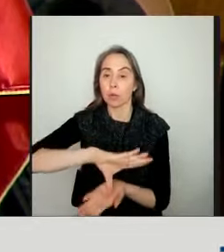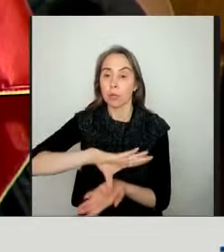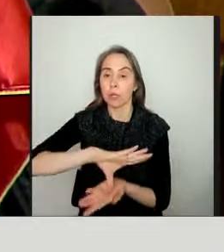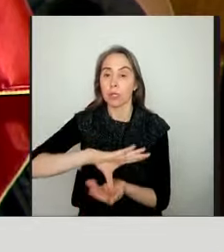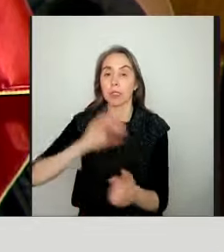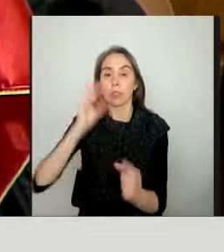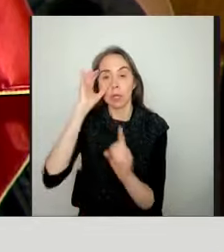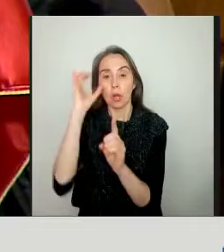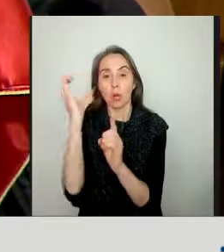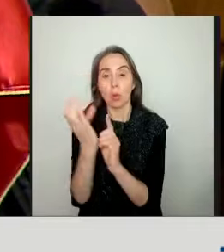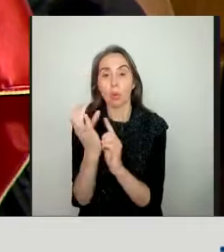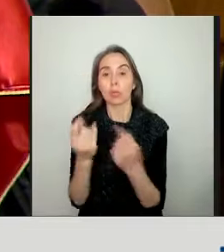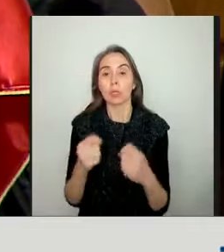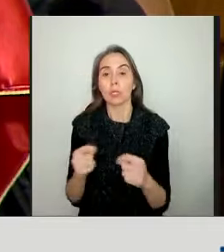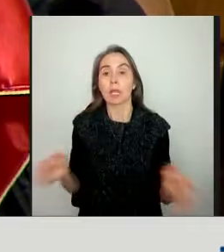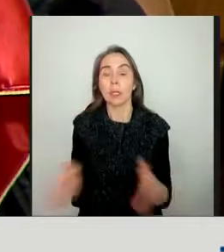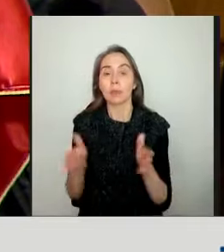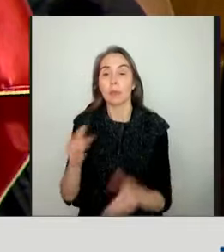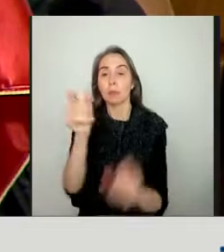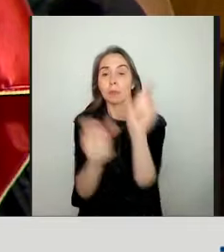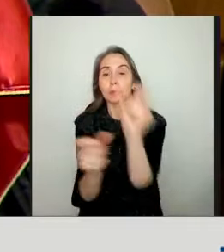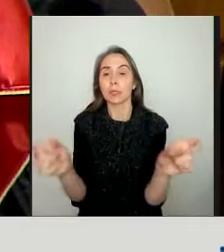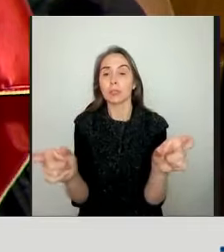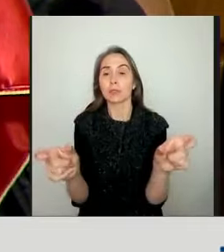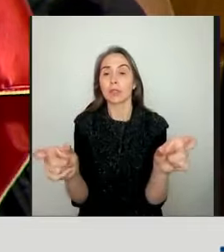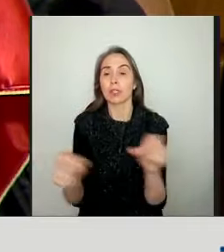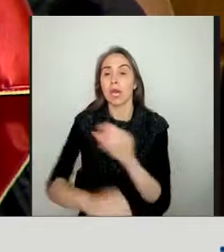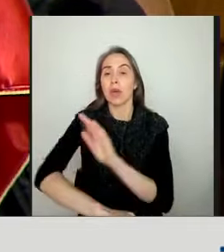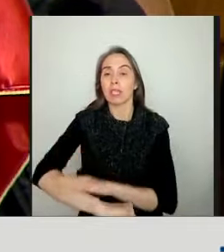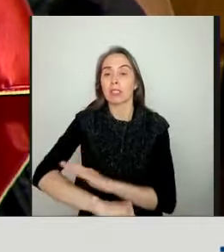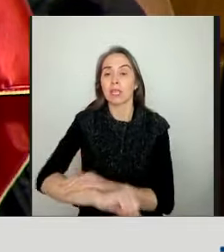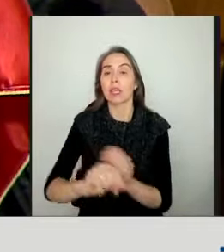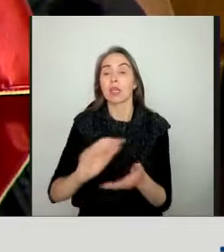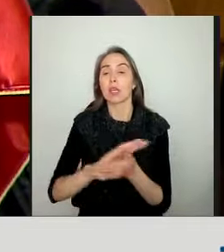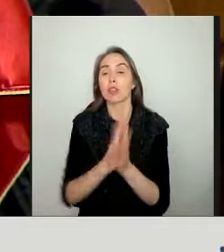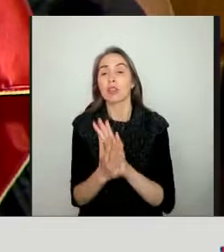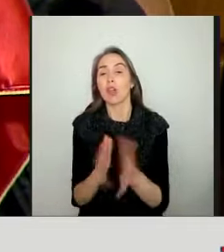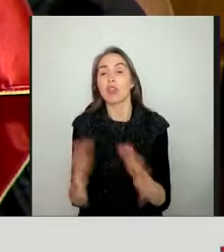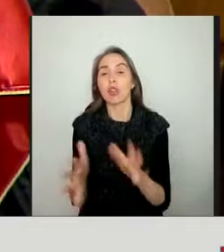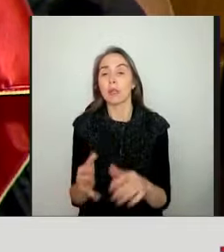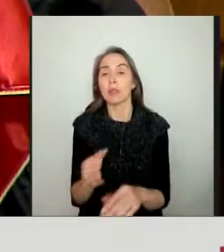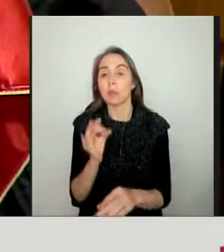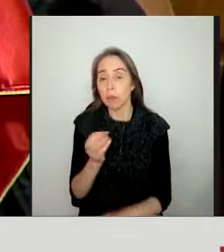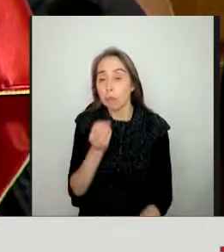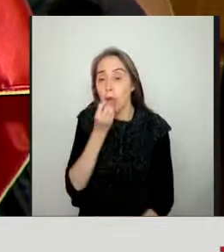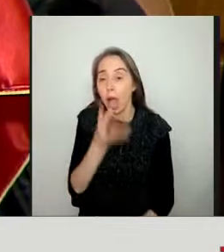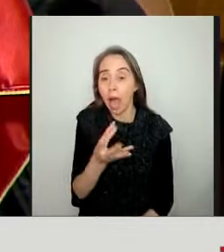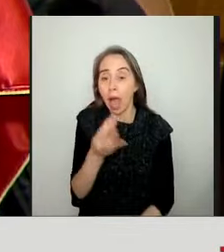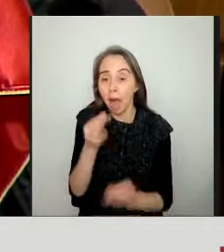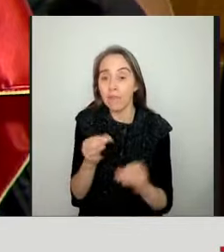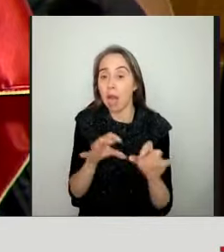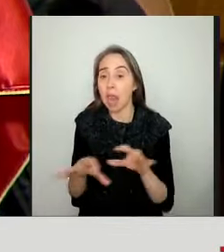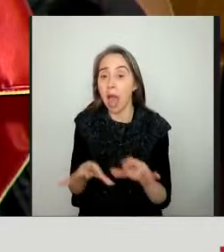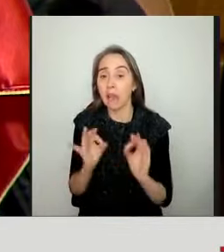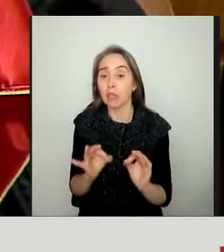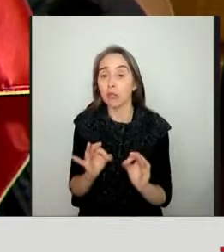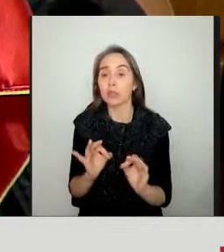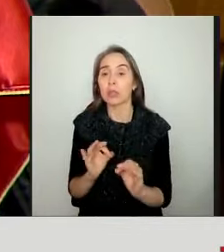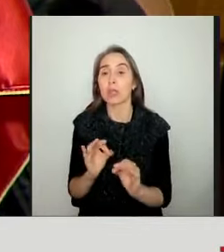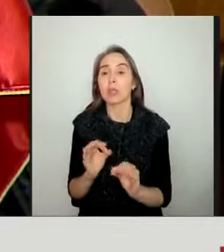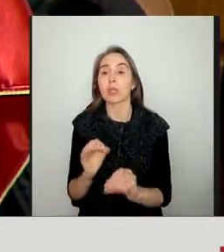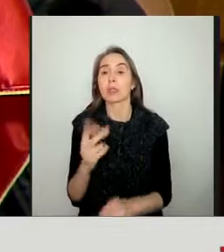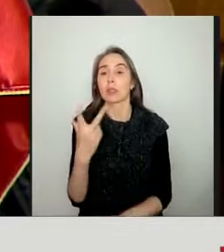promover la izquierda donde todo es relativo donde decir las cosas como son no es aceptable donde